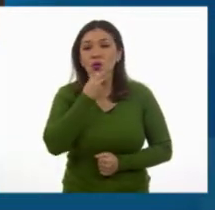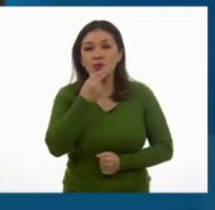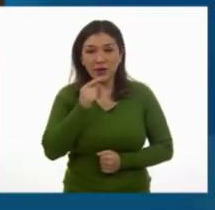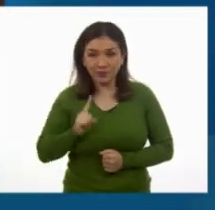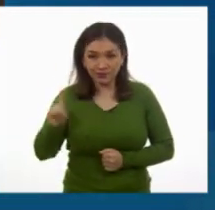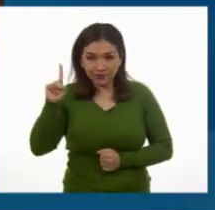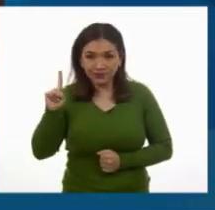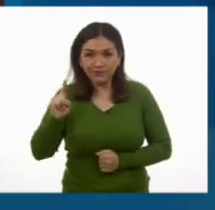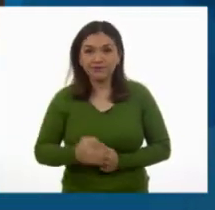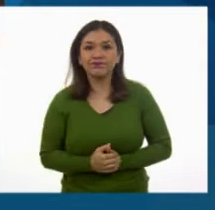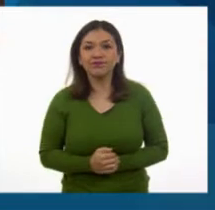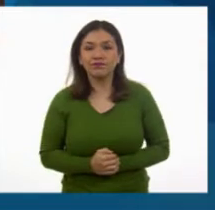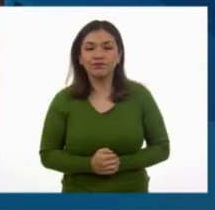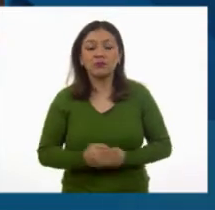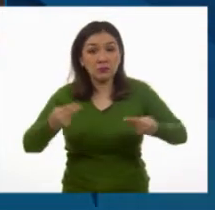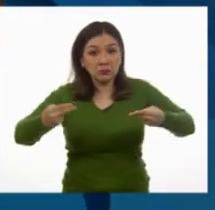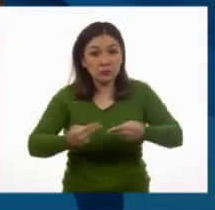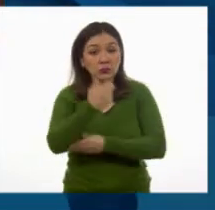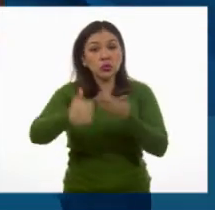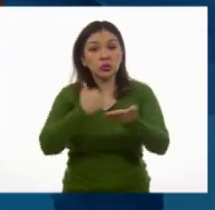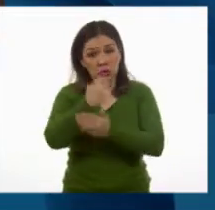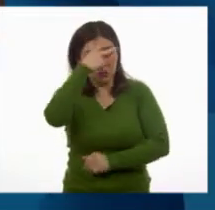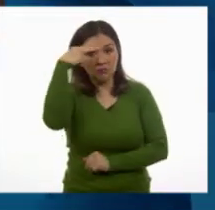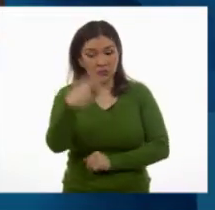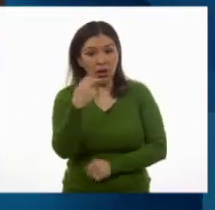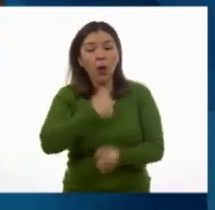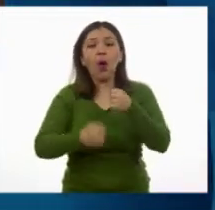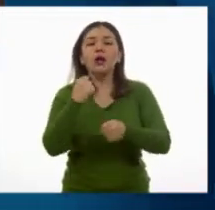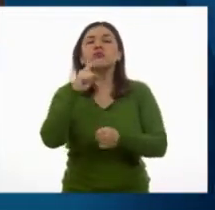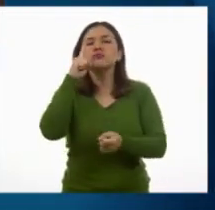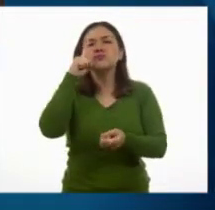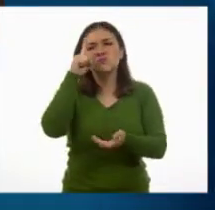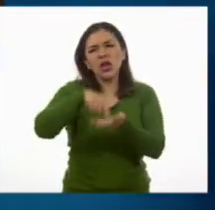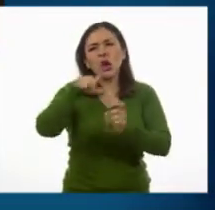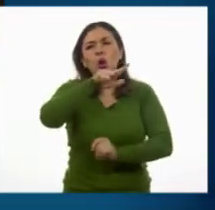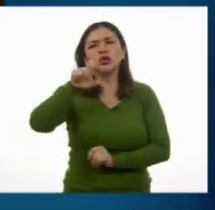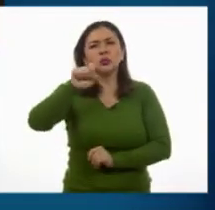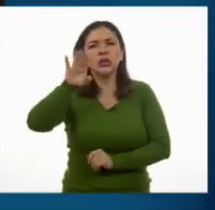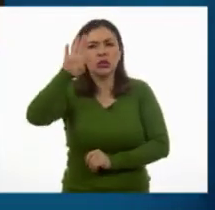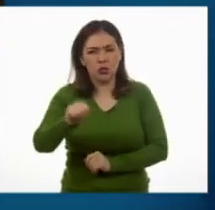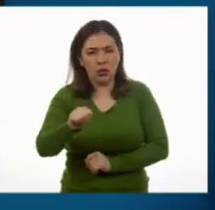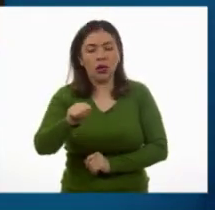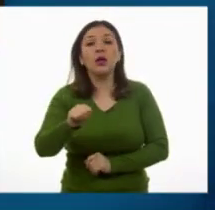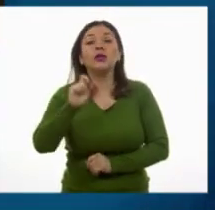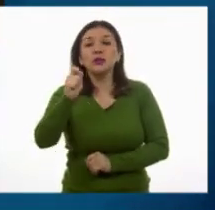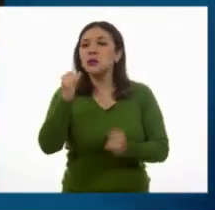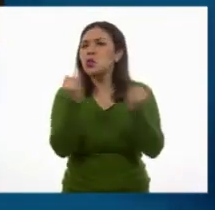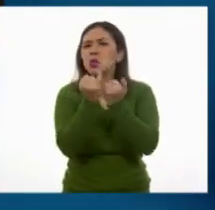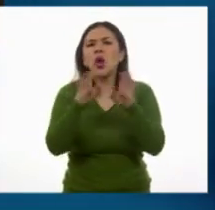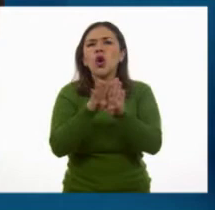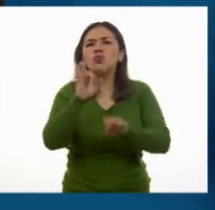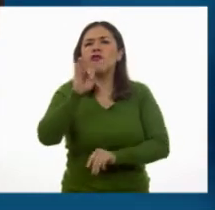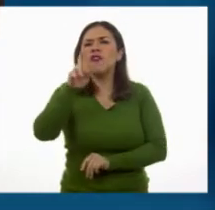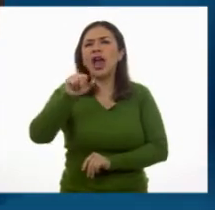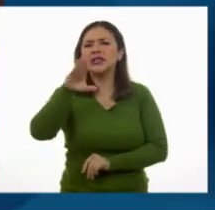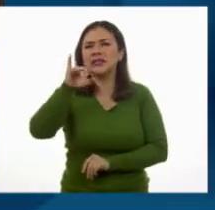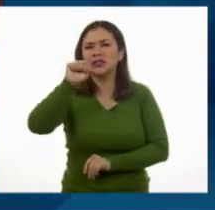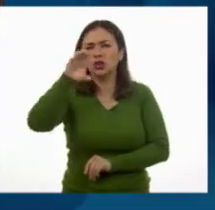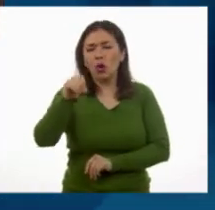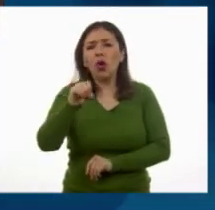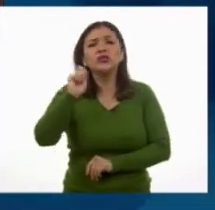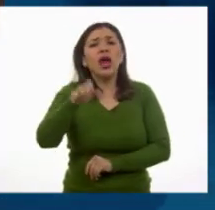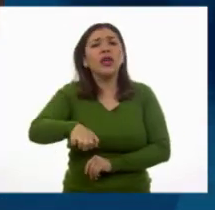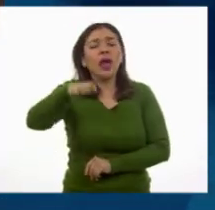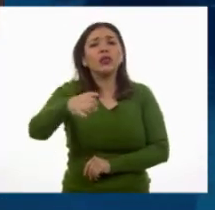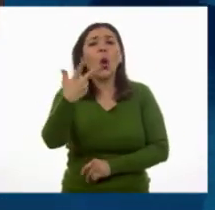Fernando Montes de Oca nació en la Ciudad de México en mayo de 1829. Al igual que Francisco Márquez, solo